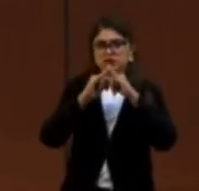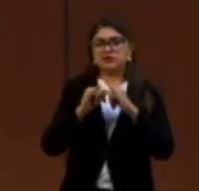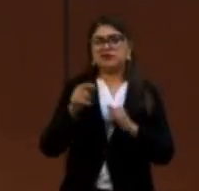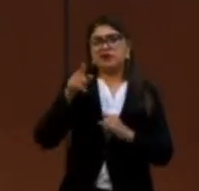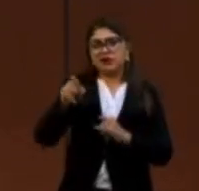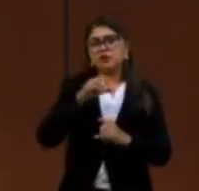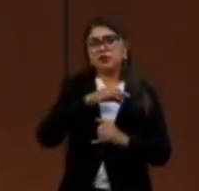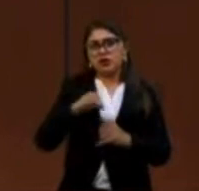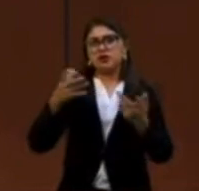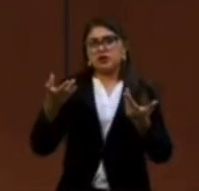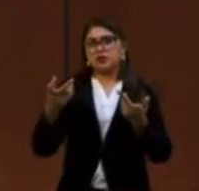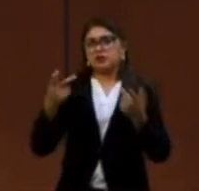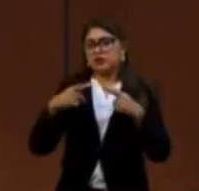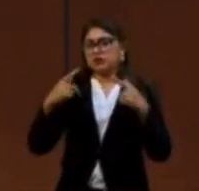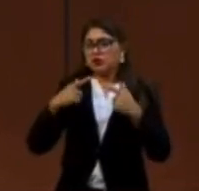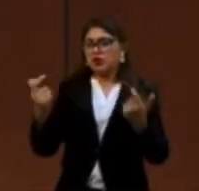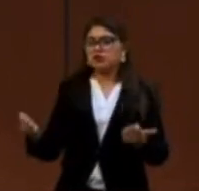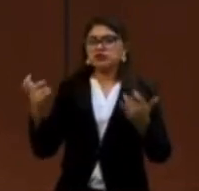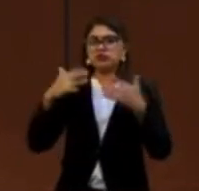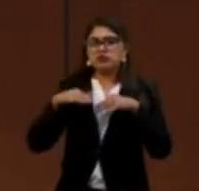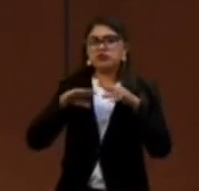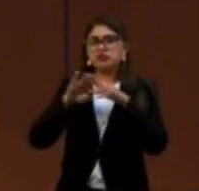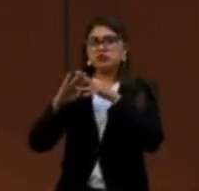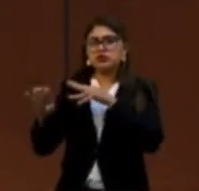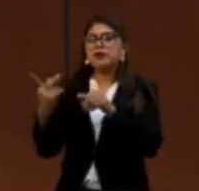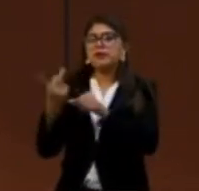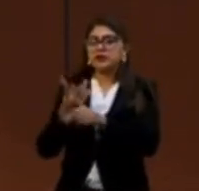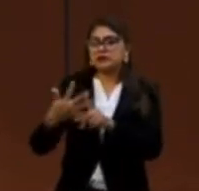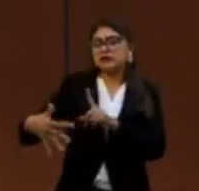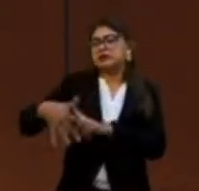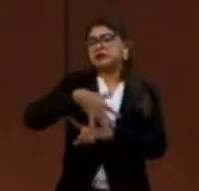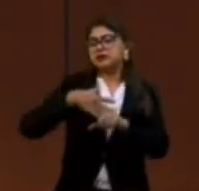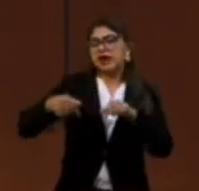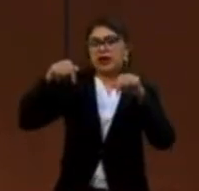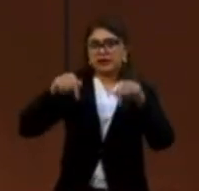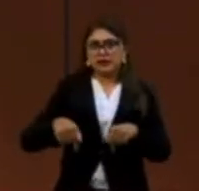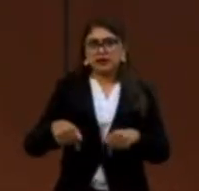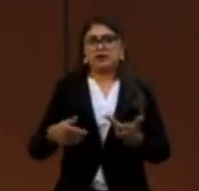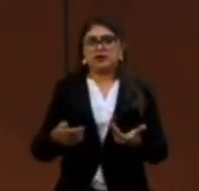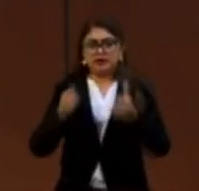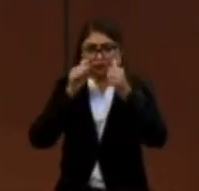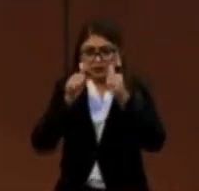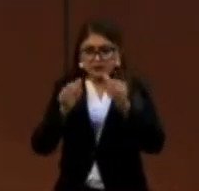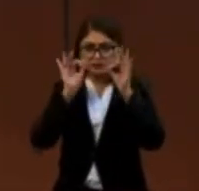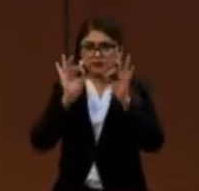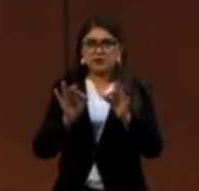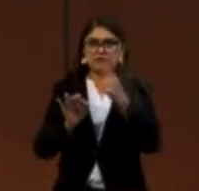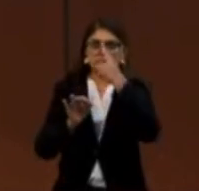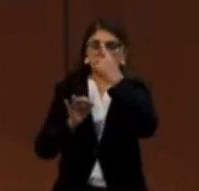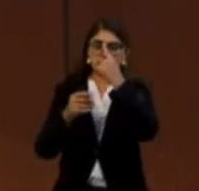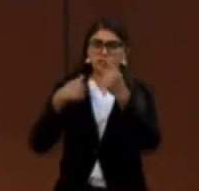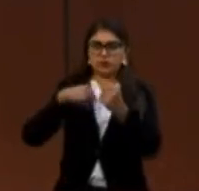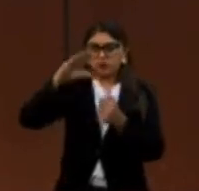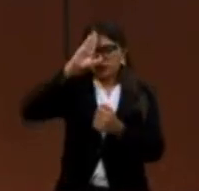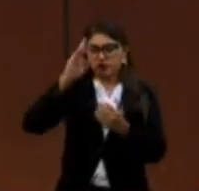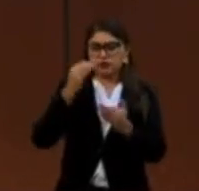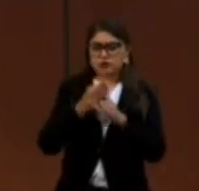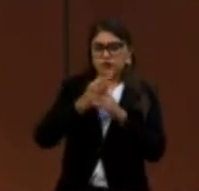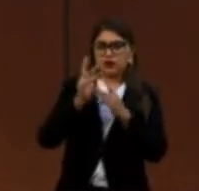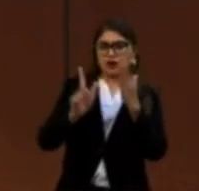fenómeno migratorio y el impacto local que tiene. Miren, creo que esta reforma que hoy se